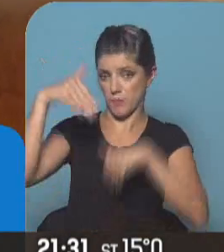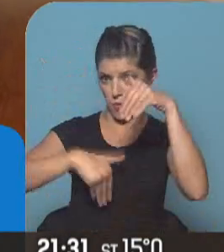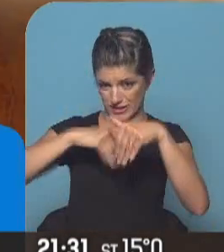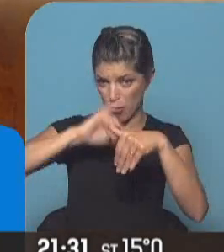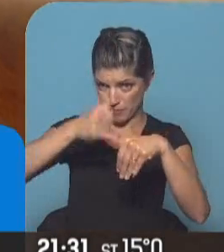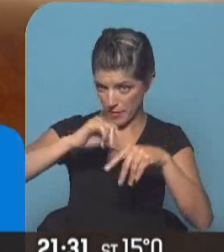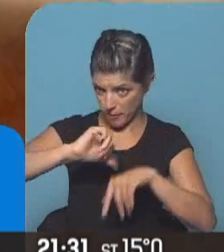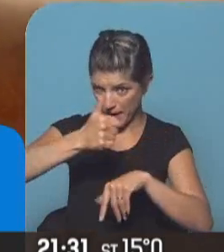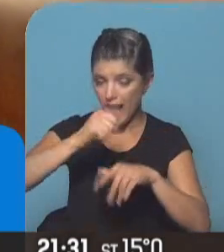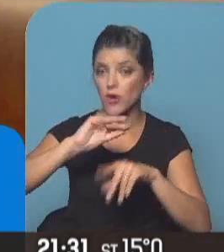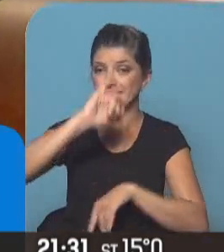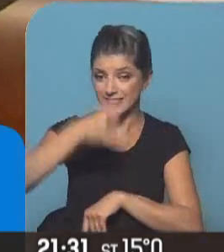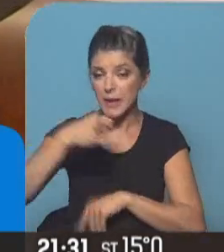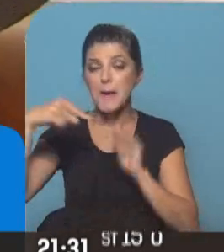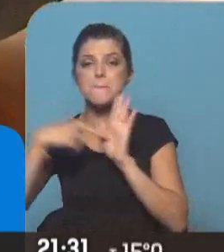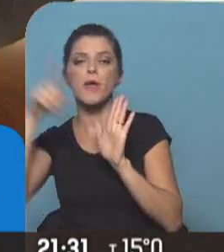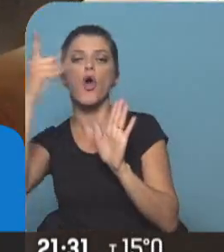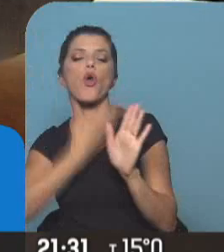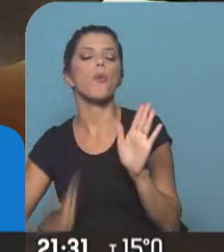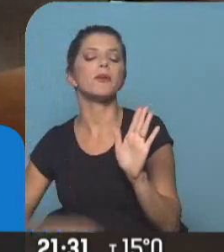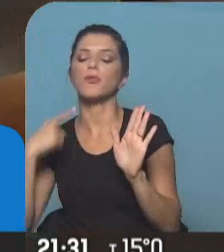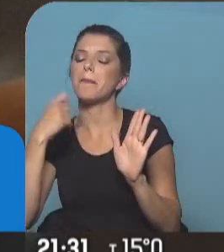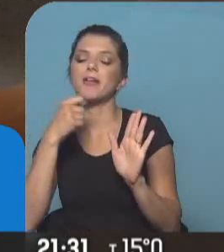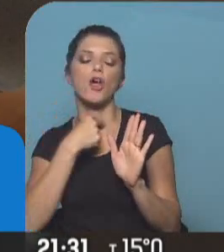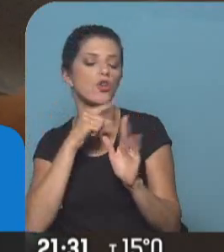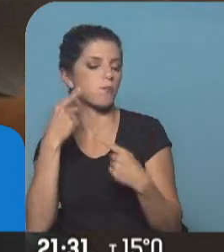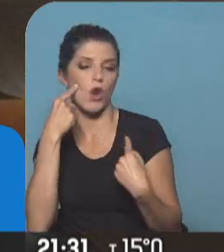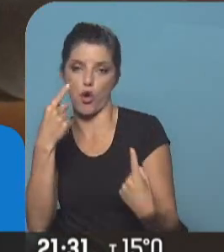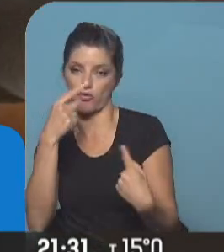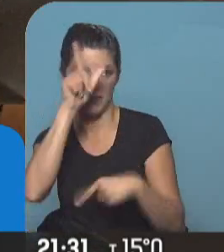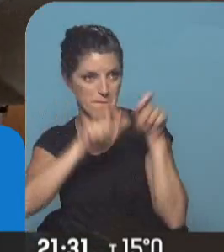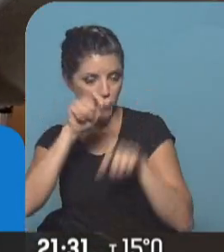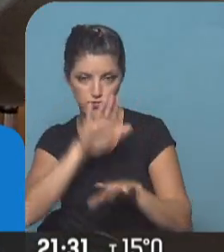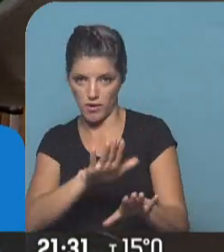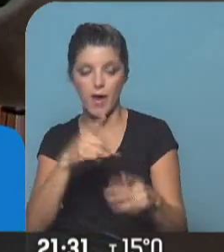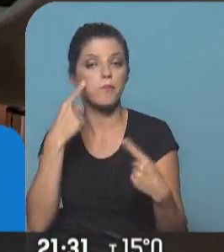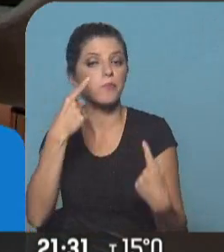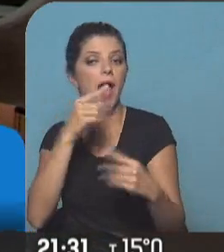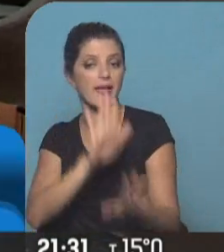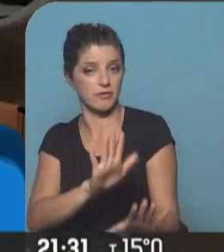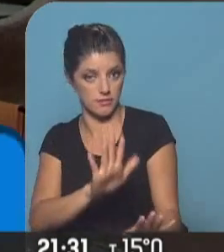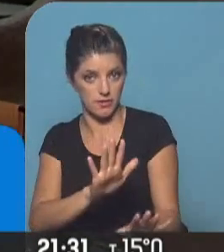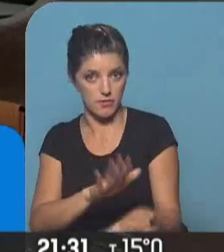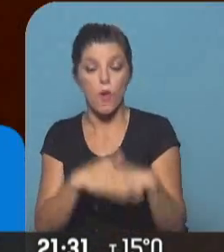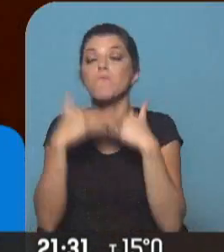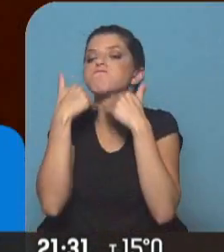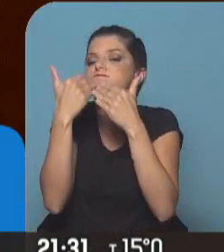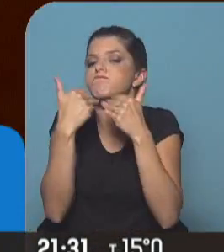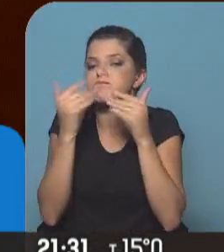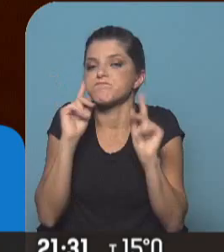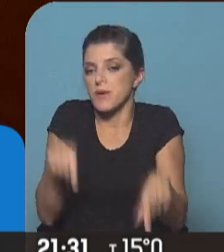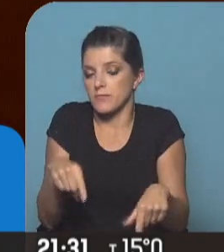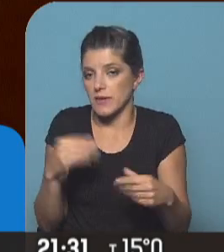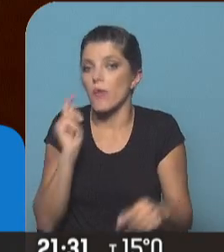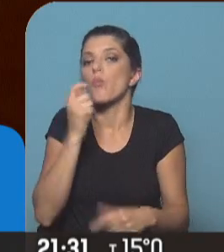a reconocer que hay muchísima gente en la calle no sabemos si todavía si es la mayoría porque hasta que no se puede votar de una manera